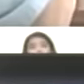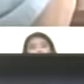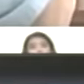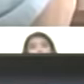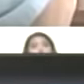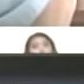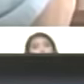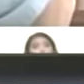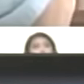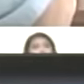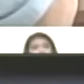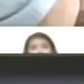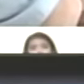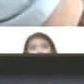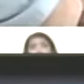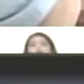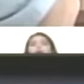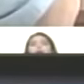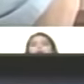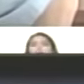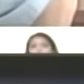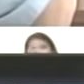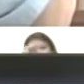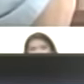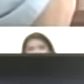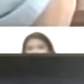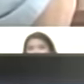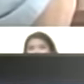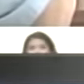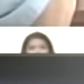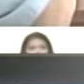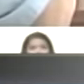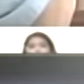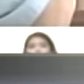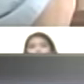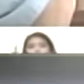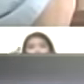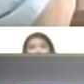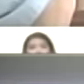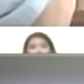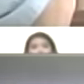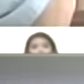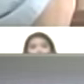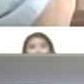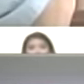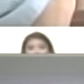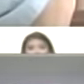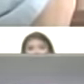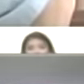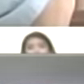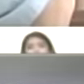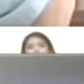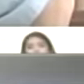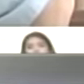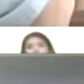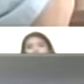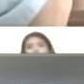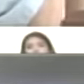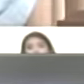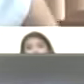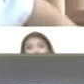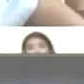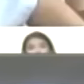están trabajando los bomberos de PDVSA y también los bomberos del Estado Guárico con el apoyo de la gobernación, del almirante Rodríguez